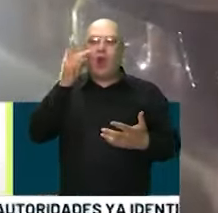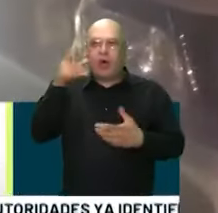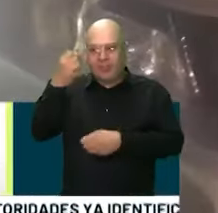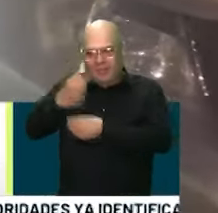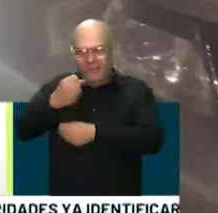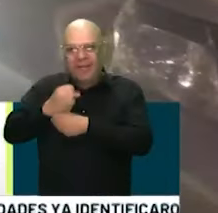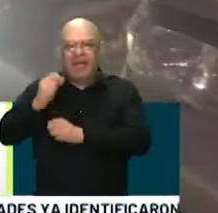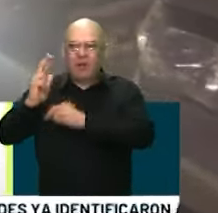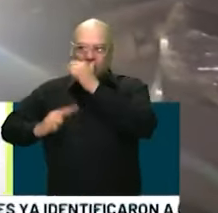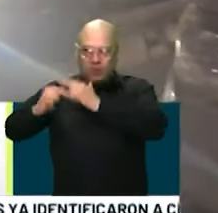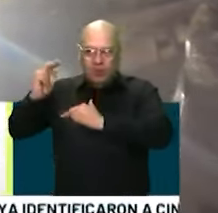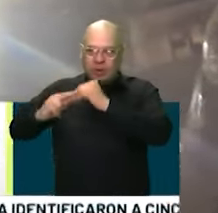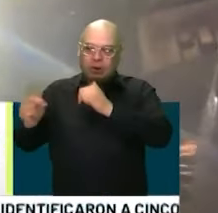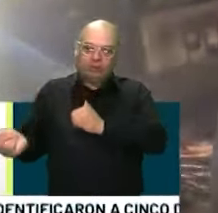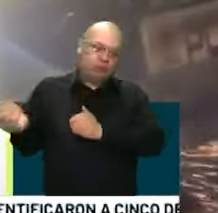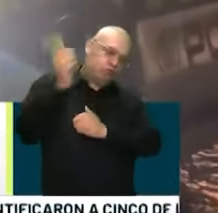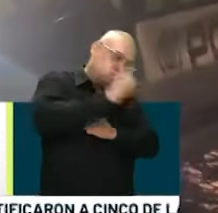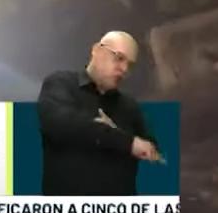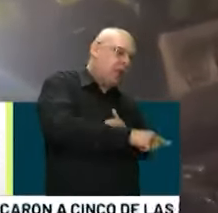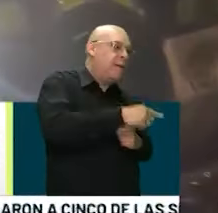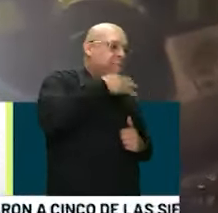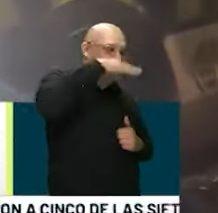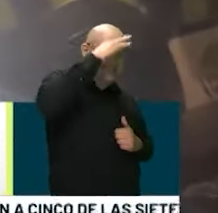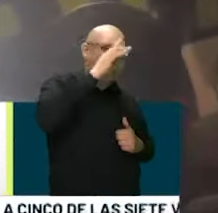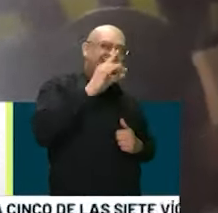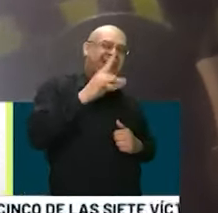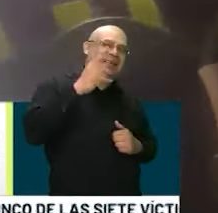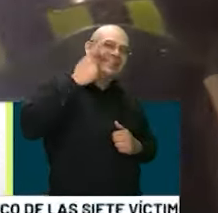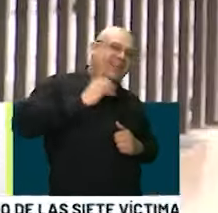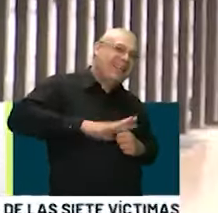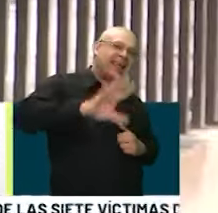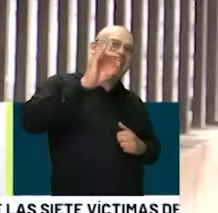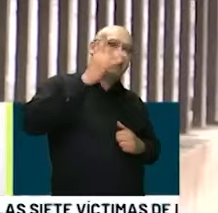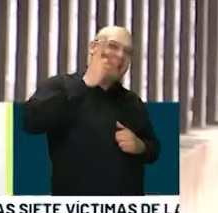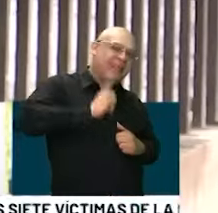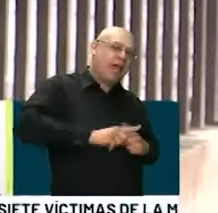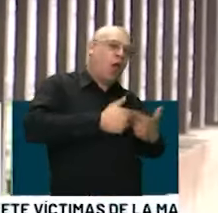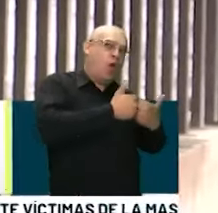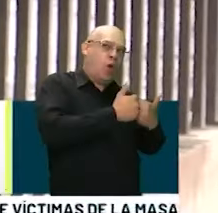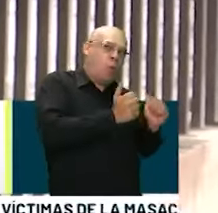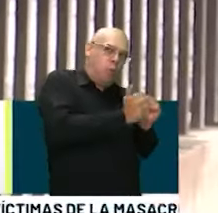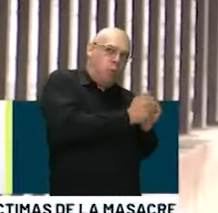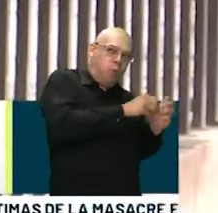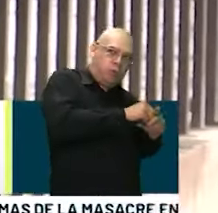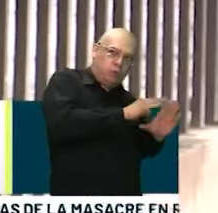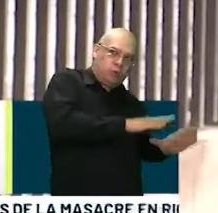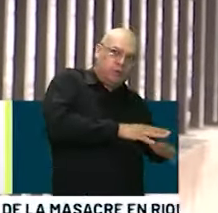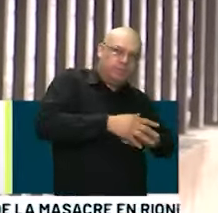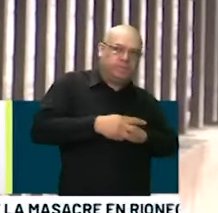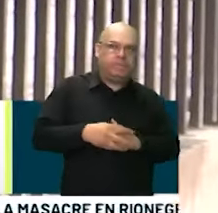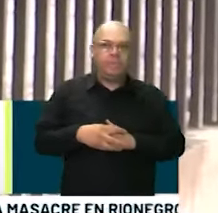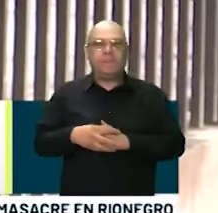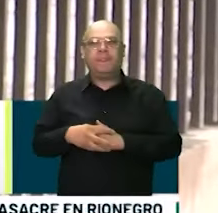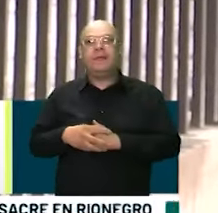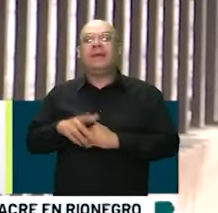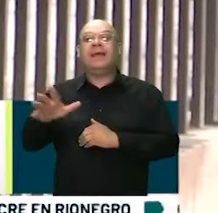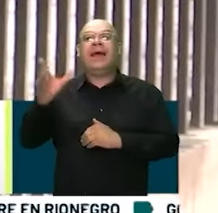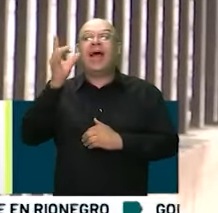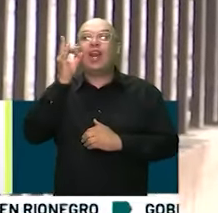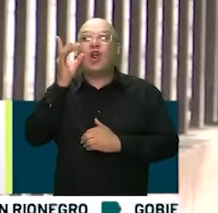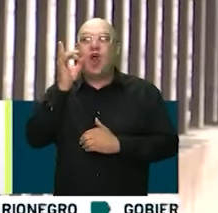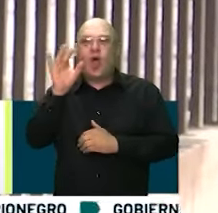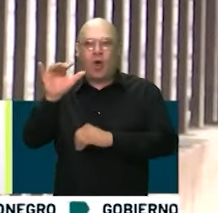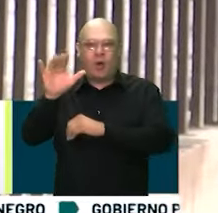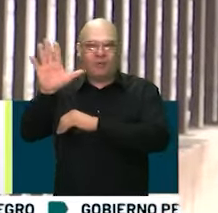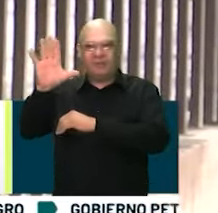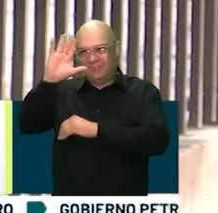construcción, a Medellín cada 15 días para encontrarse con su pareja. Un teniente de allá del pueblo de Río Negro